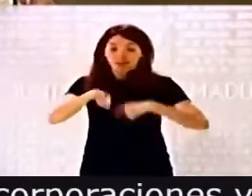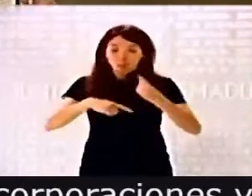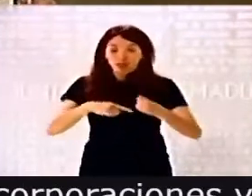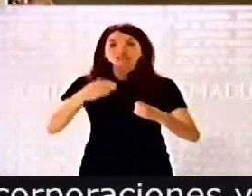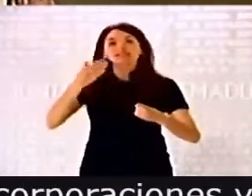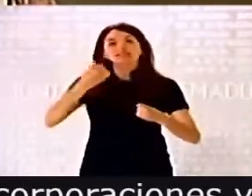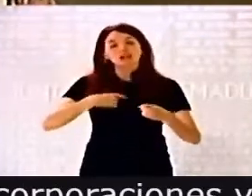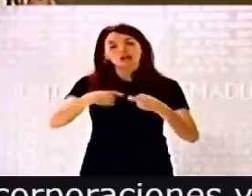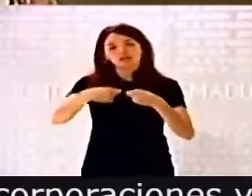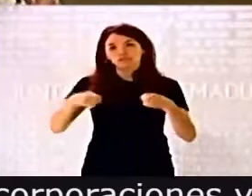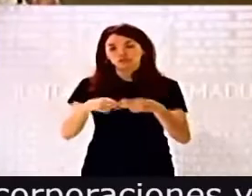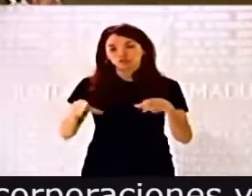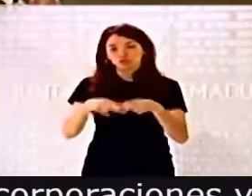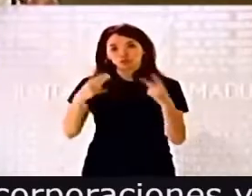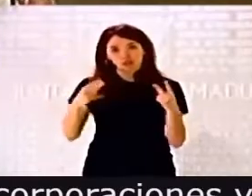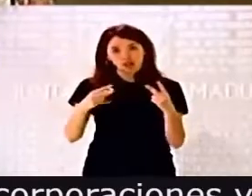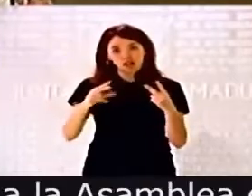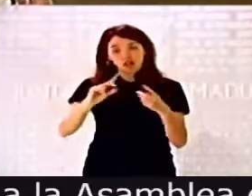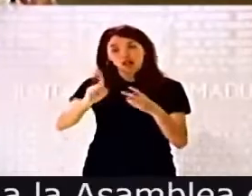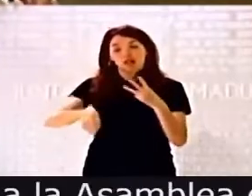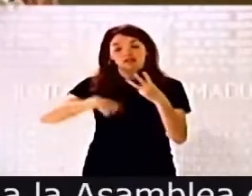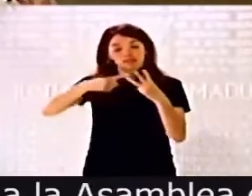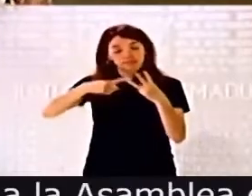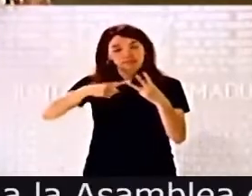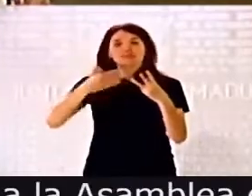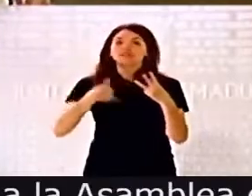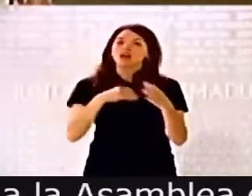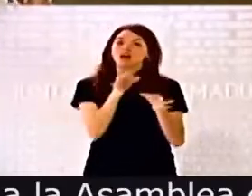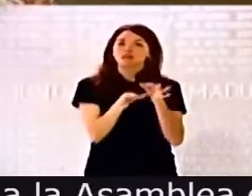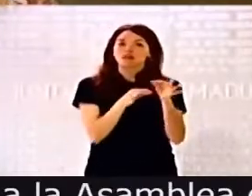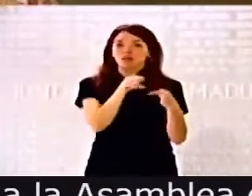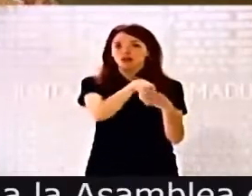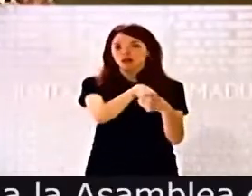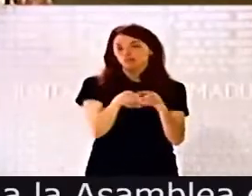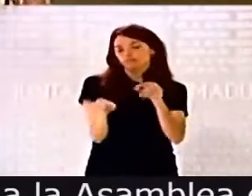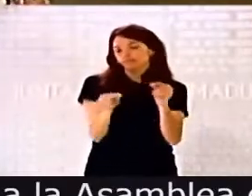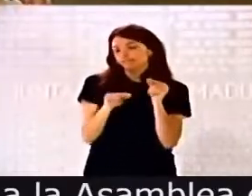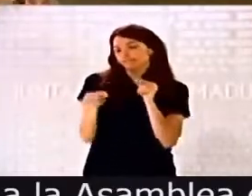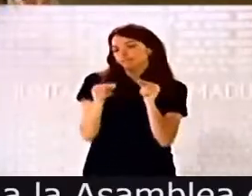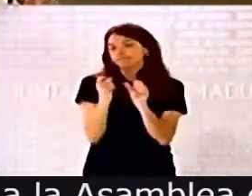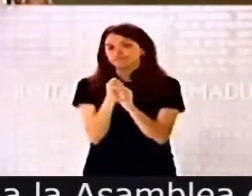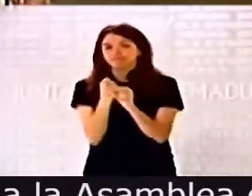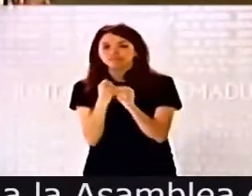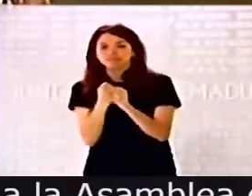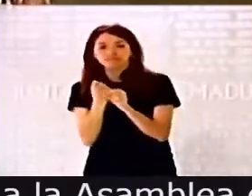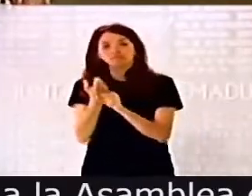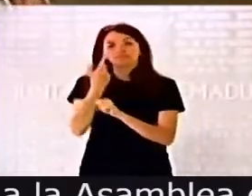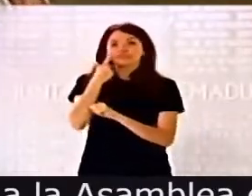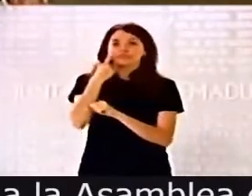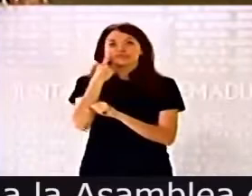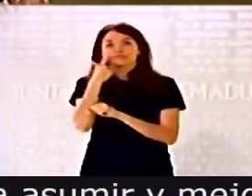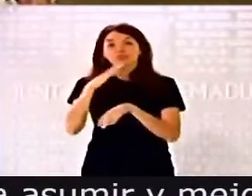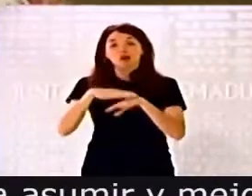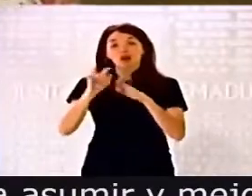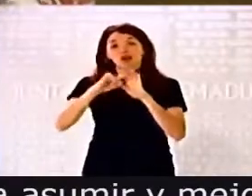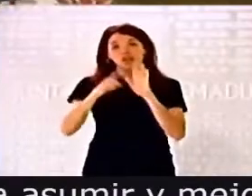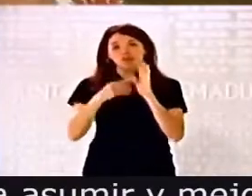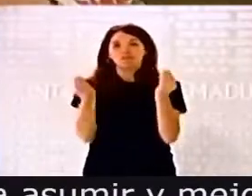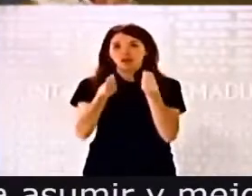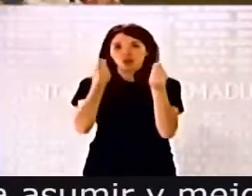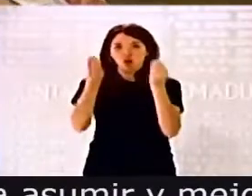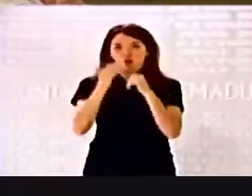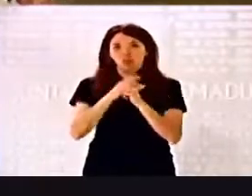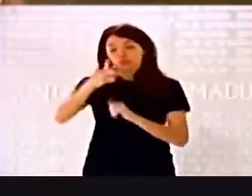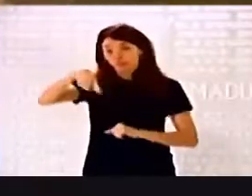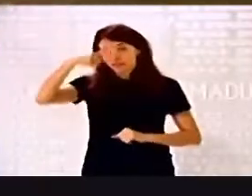a la Asamblea de Extremadura para trabajarlo, para debatirlo, para asumir y mejorar el texto. Sabéis además que